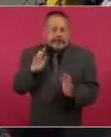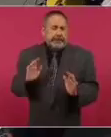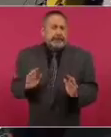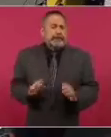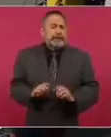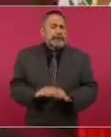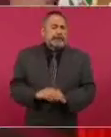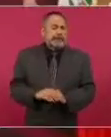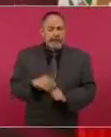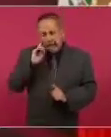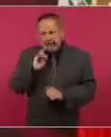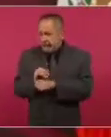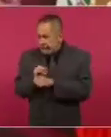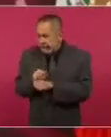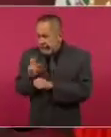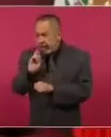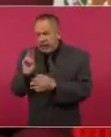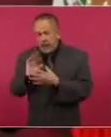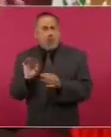Hay que explorar